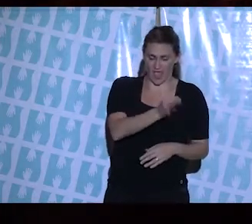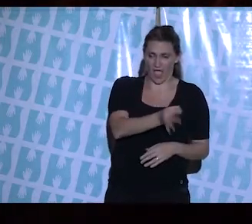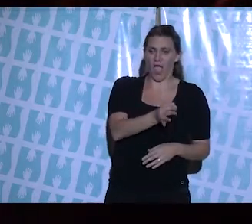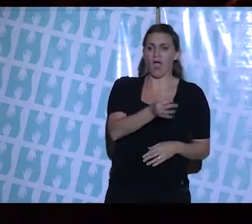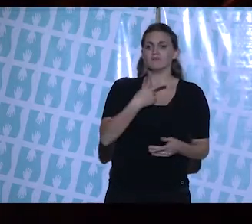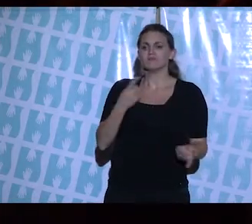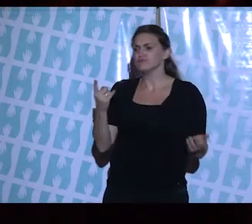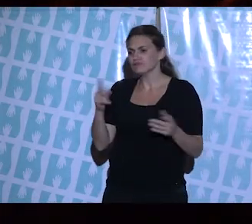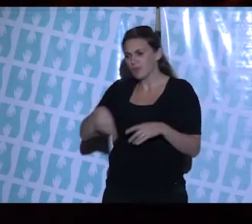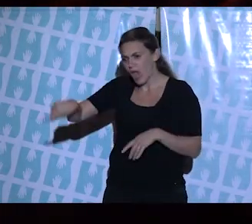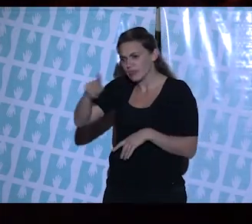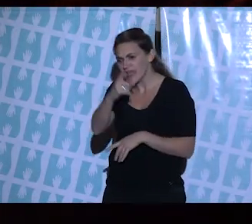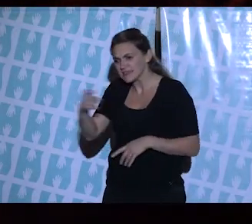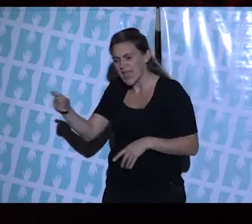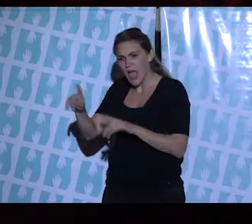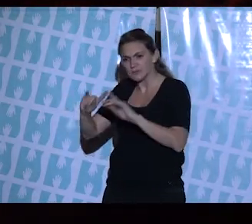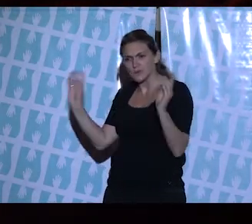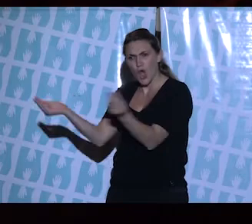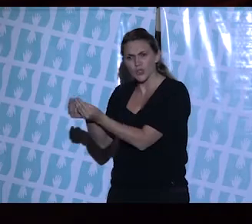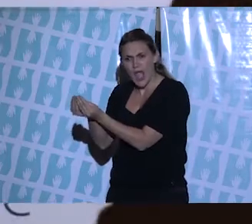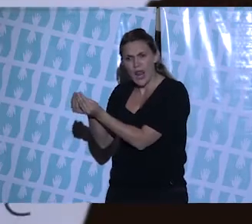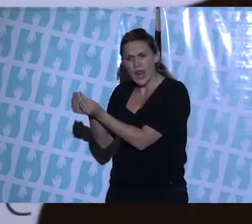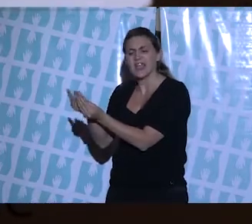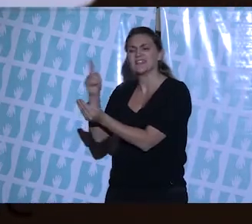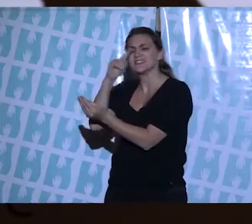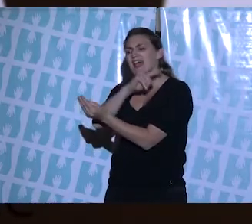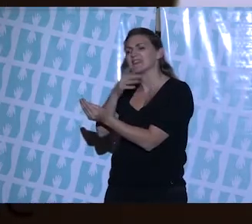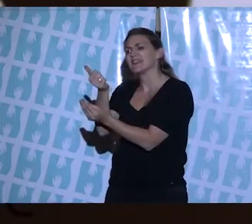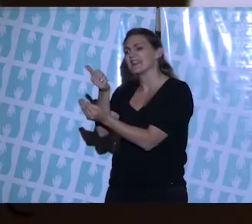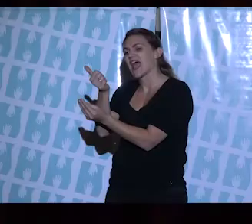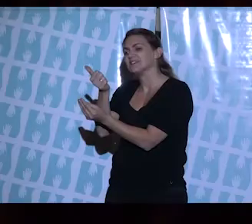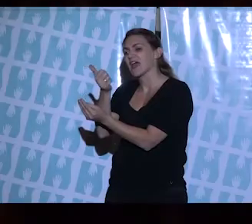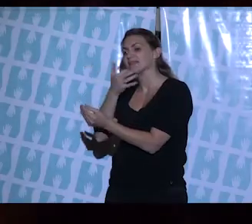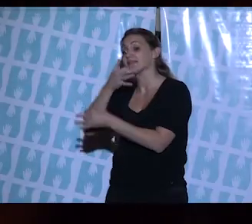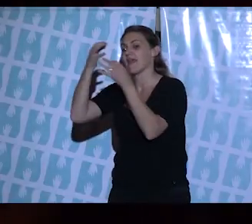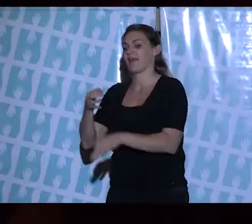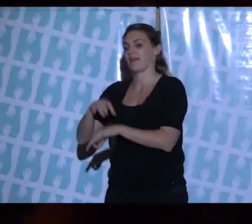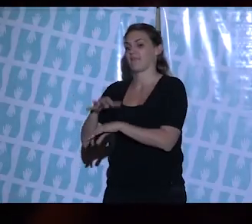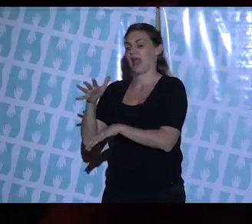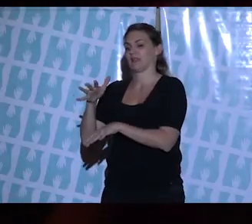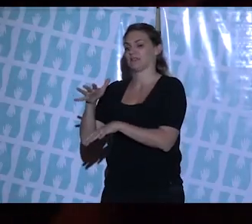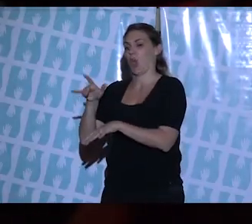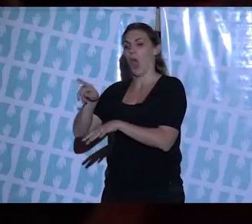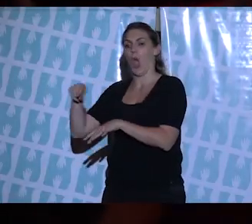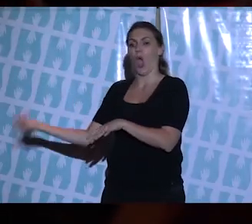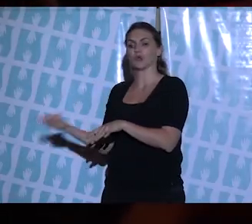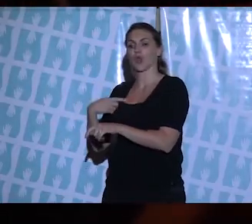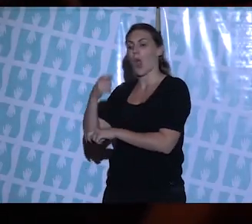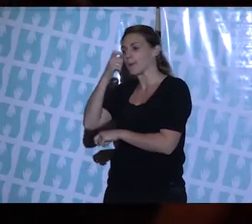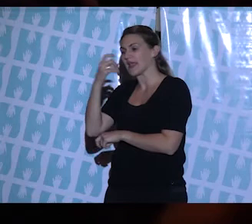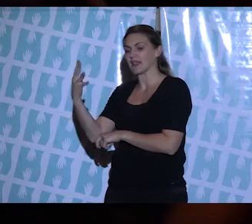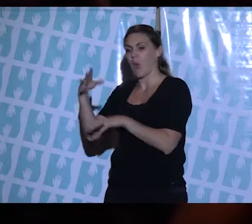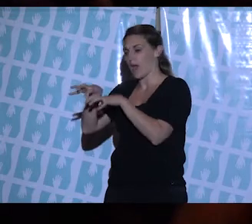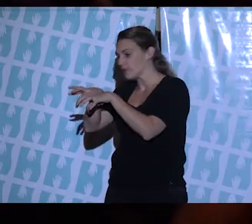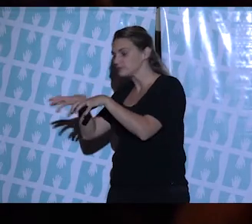solamente 76 tenían realmente enfermedad de Parkinson. Los restantes